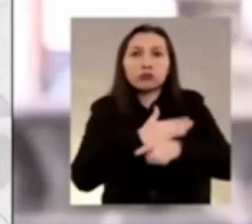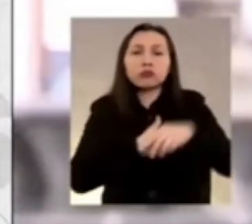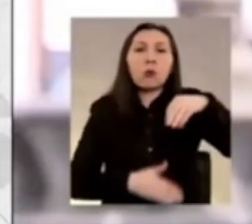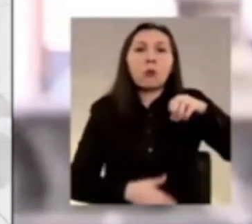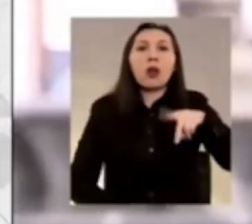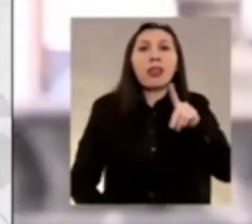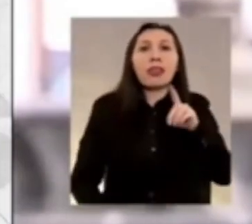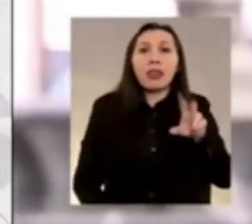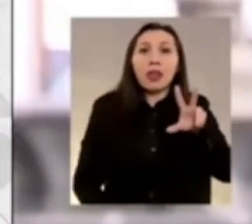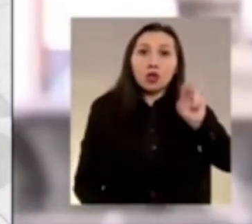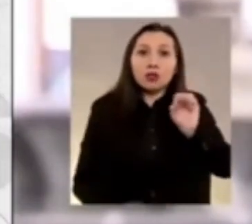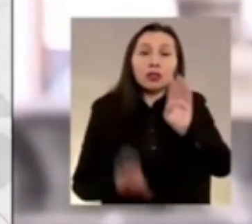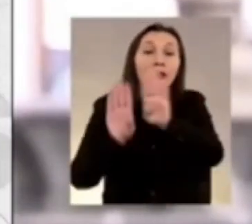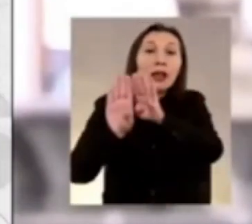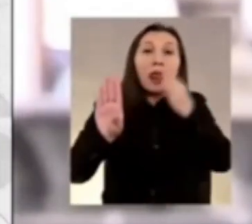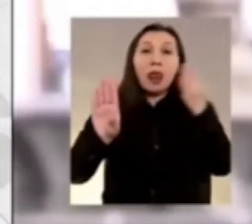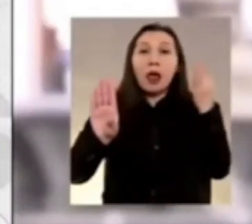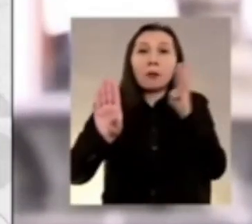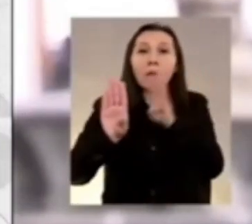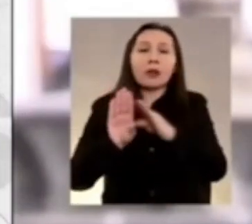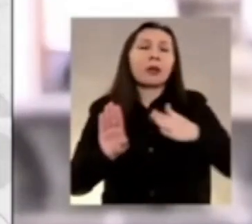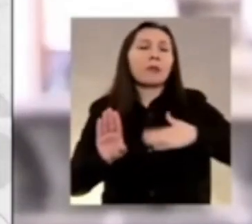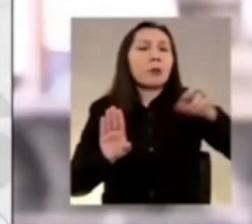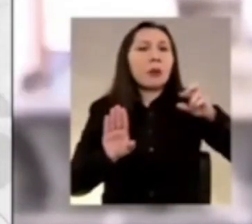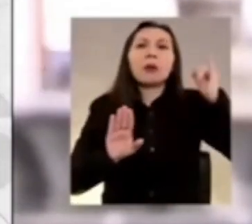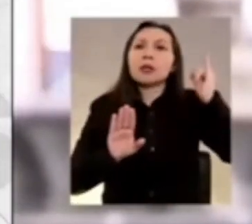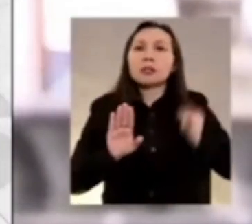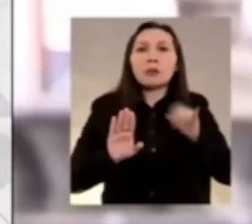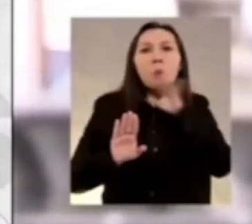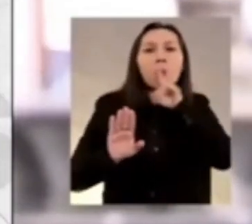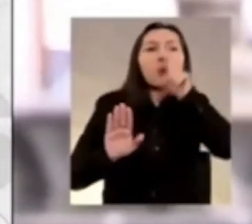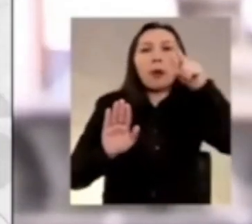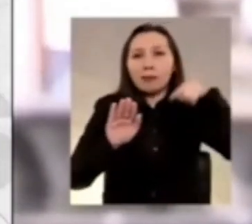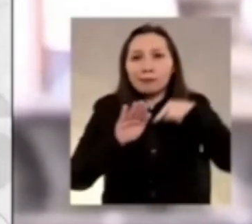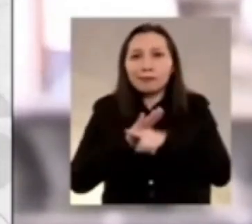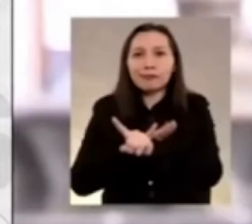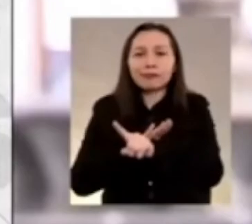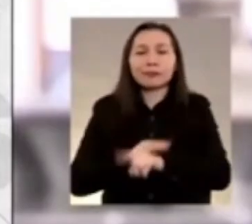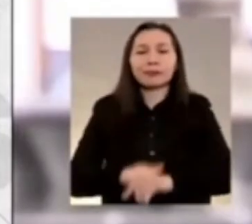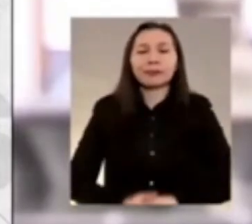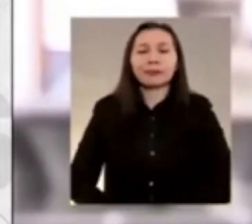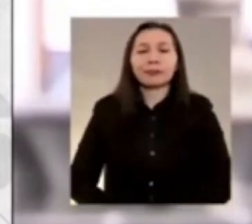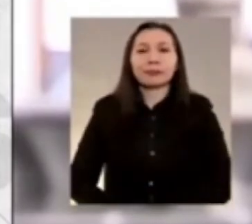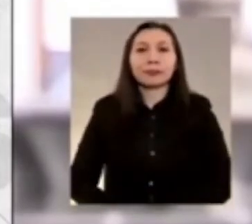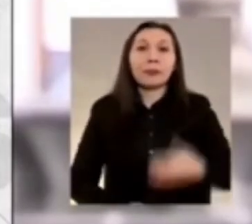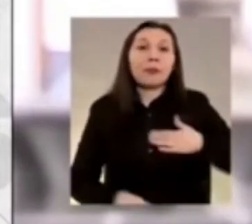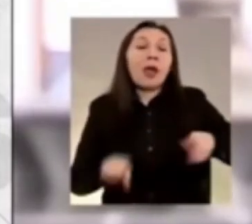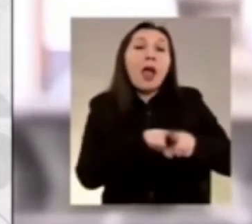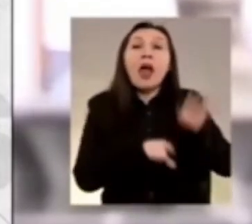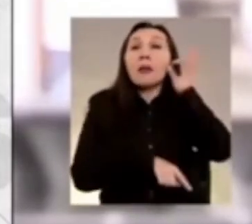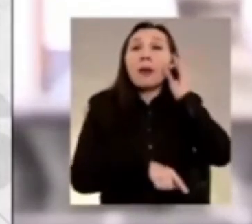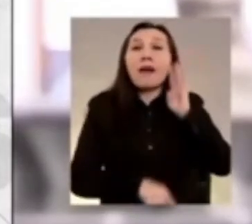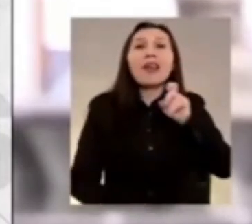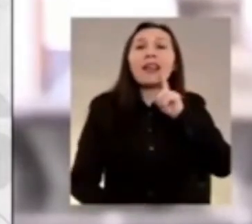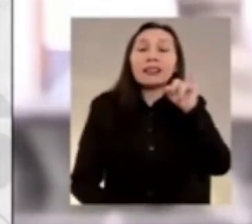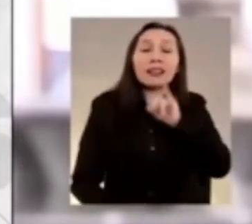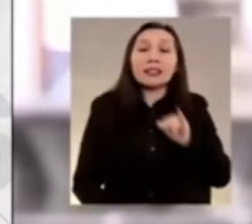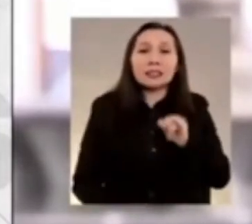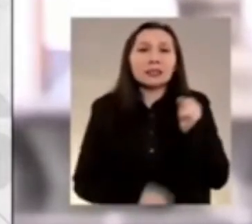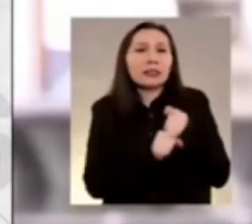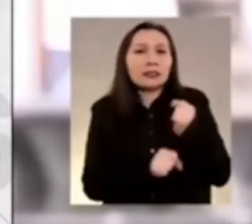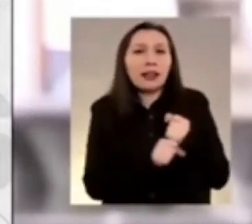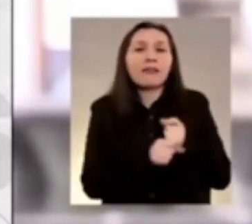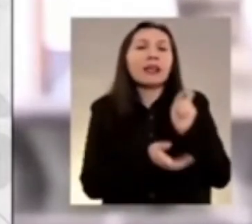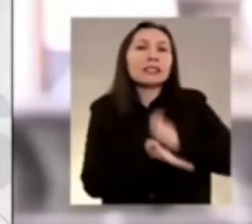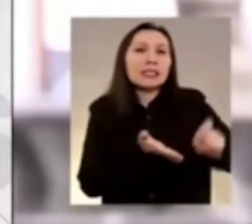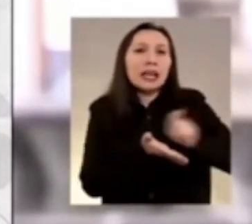Morandé 80, que era la puerta por la cual mi padre solía usar. Mi hermana Beatriz Tati trabajaba